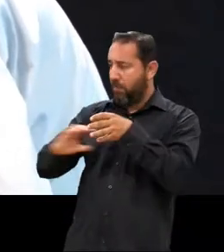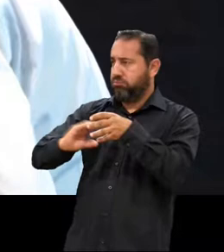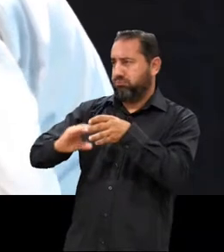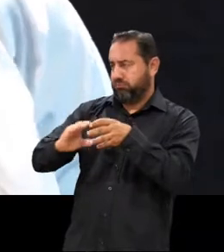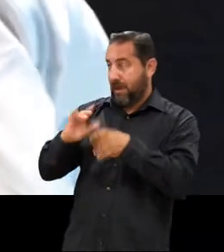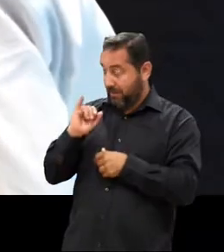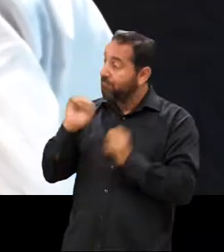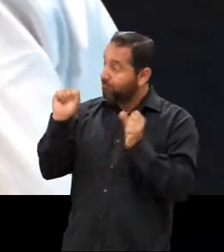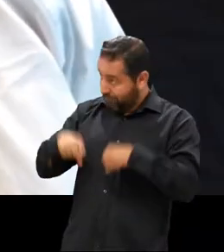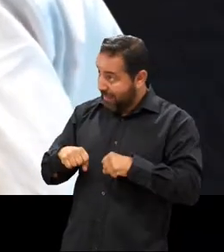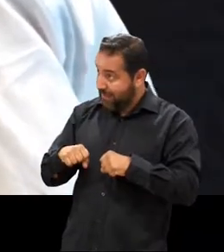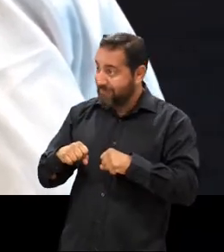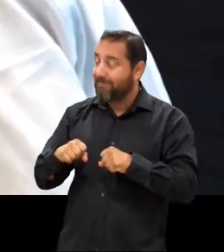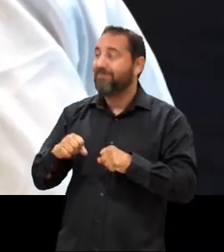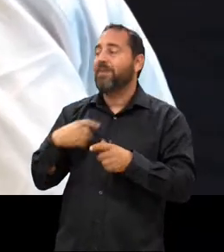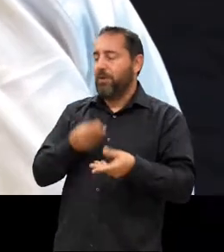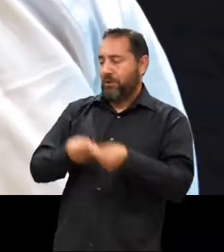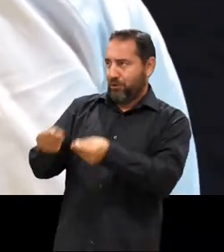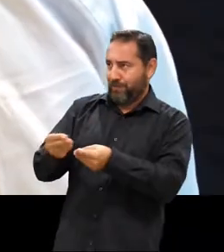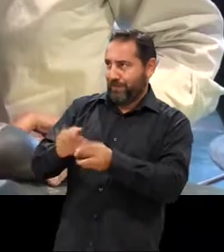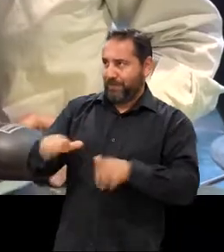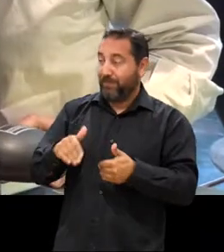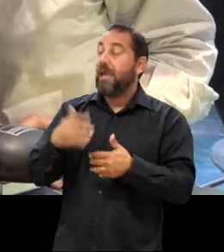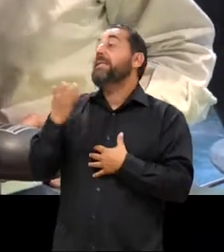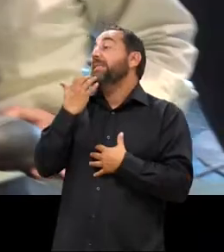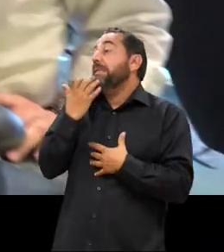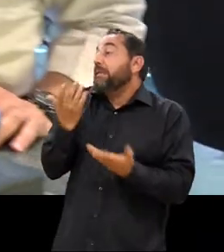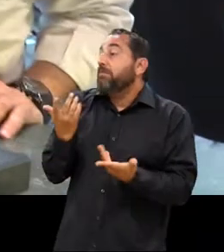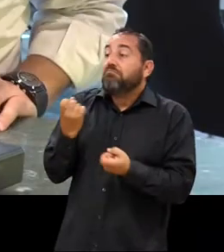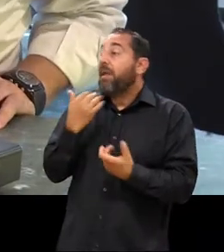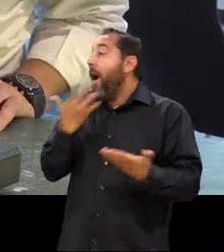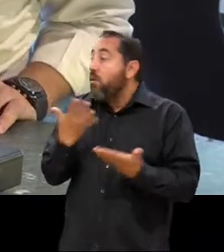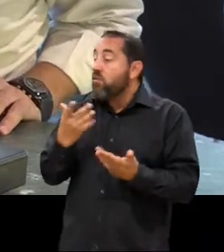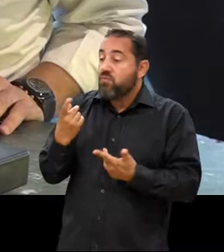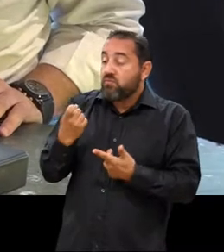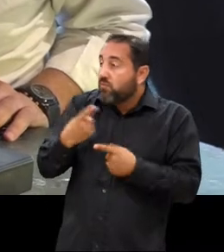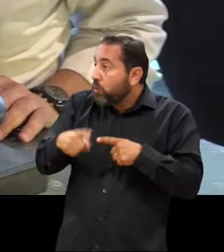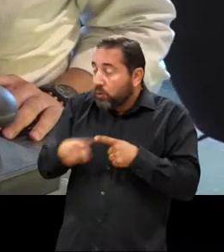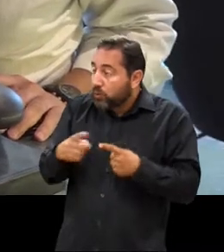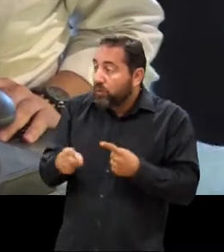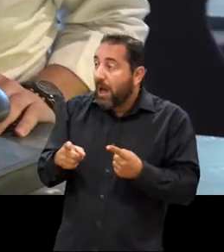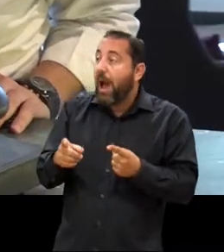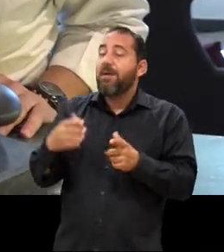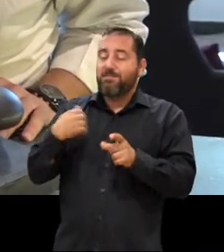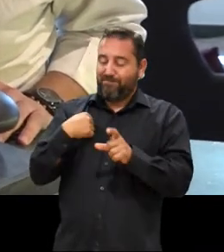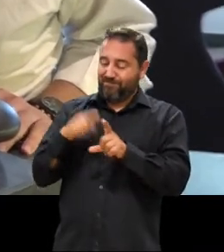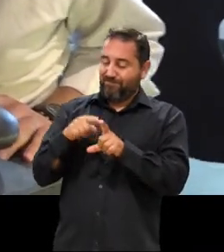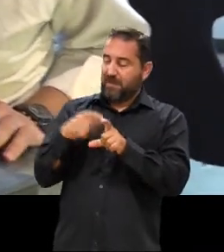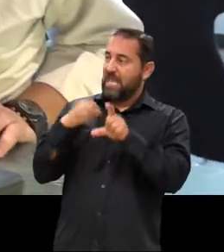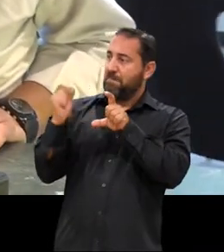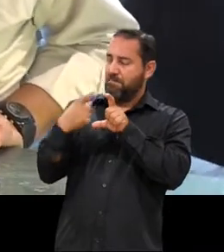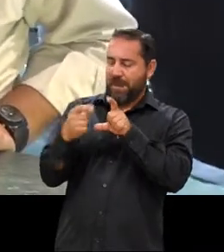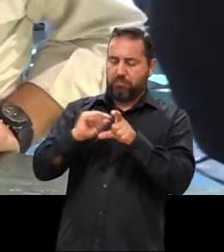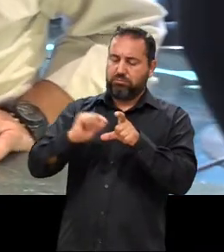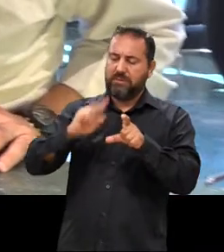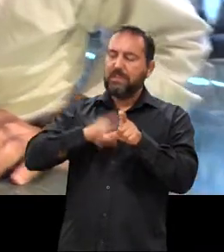y vibra. ¿Vale? Por aquí. Y por si necesita cualquier cosita, nos escribe a